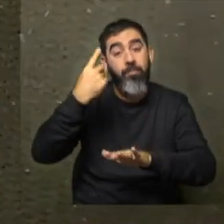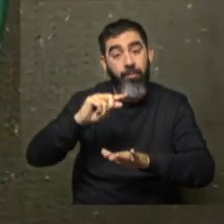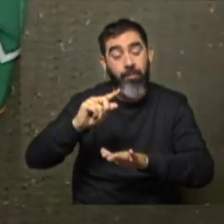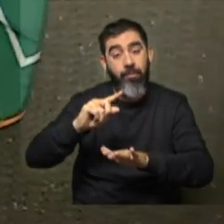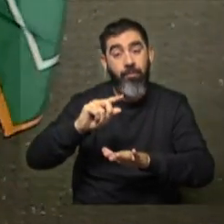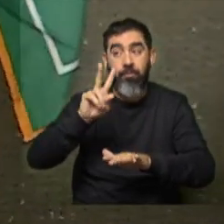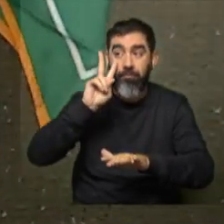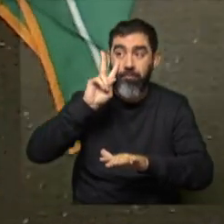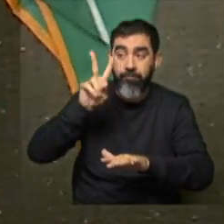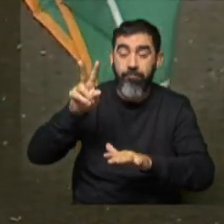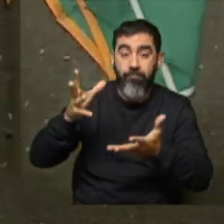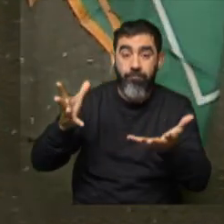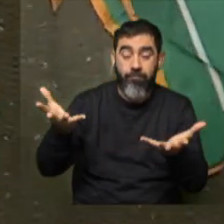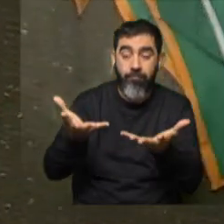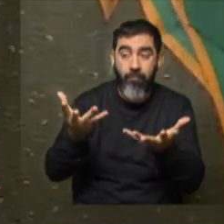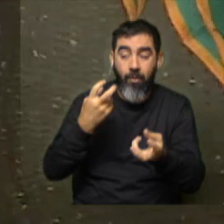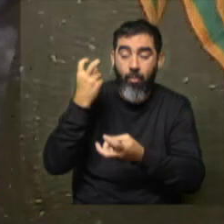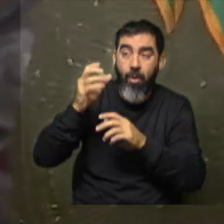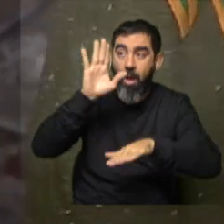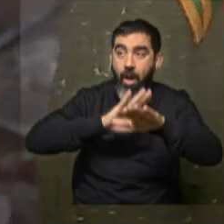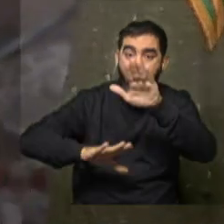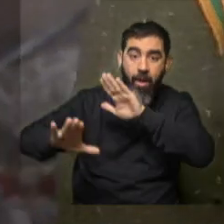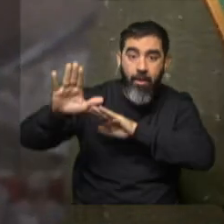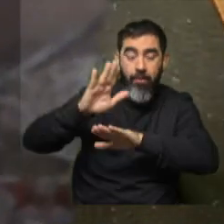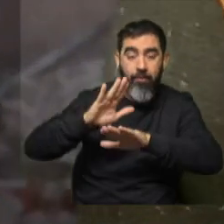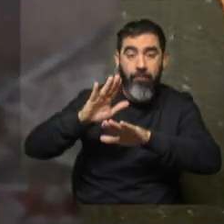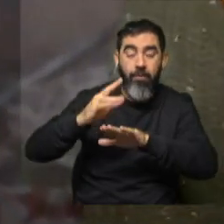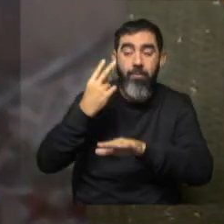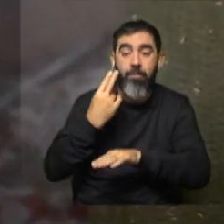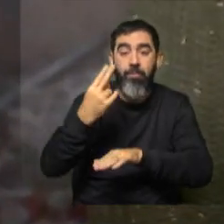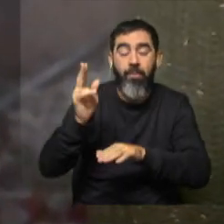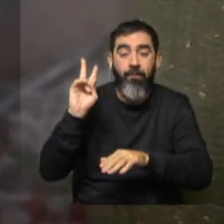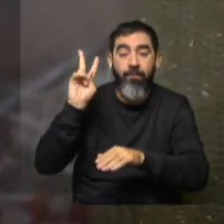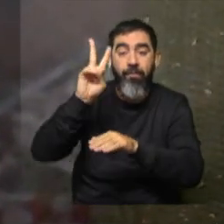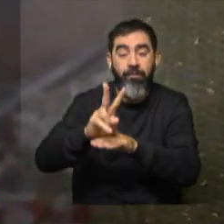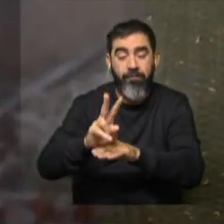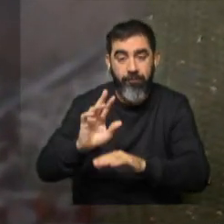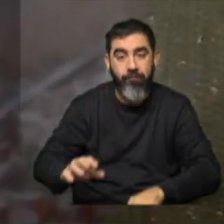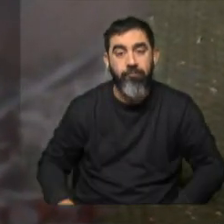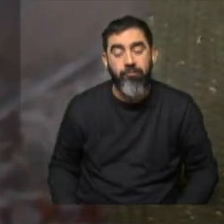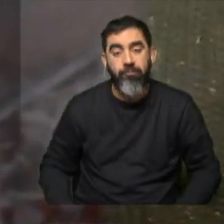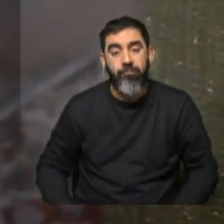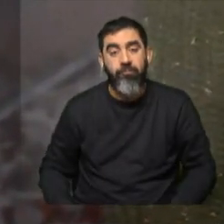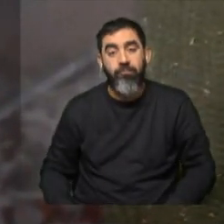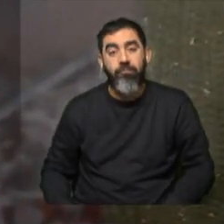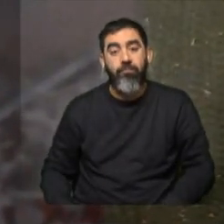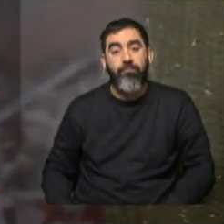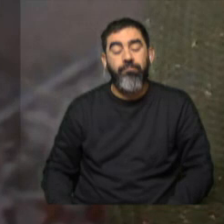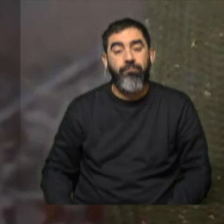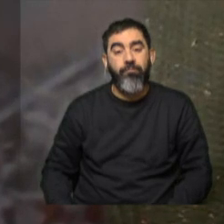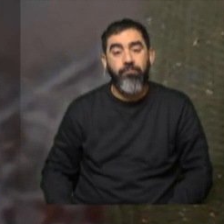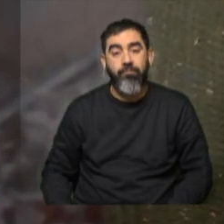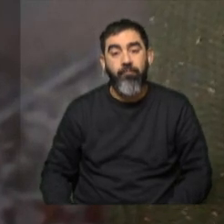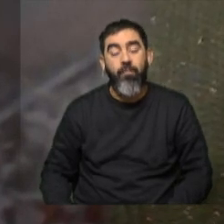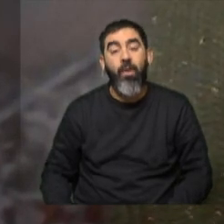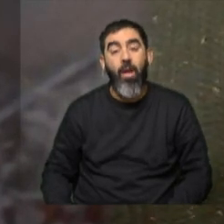como ustedes ven, estamos tratando de repararlo, de habilitarlo para visitas periódicas. De todas maneras, nosotros